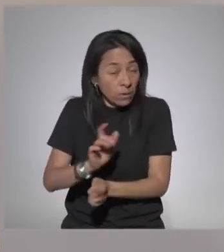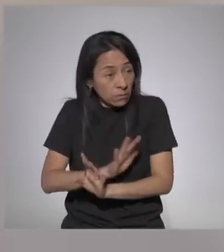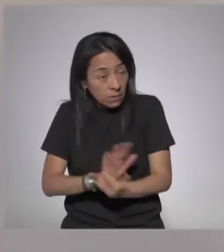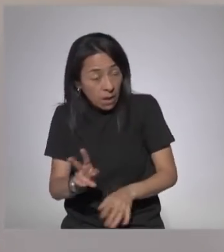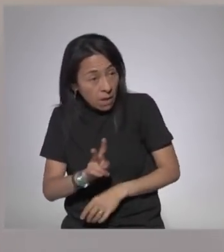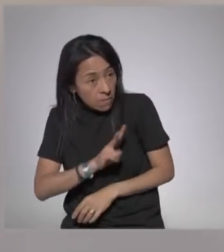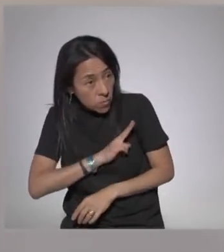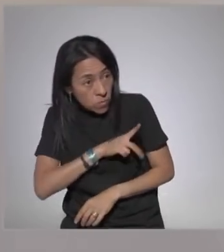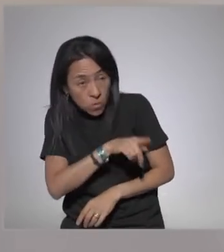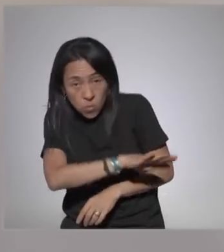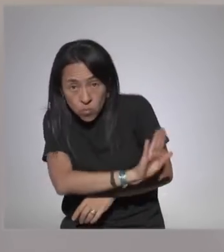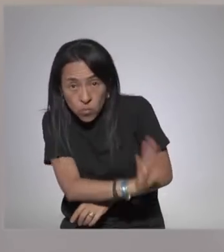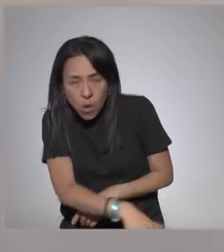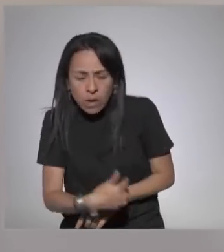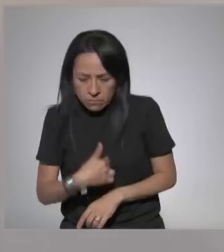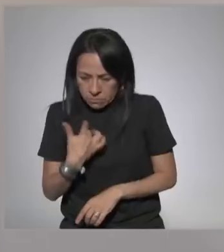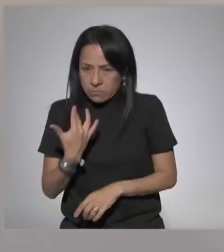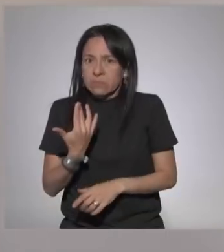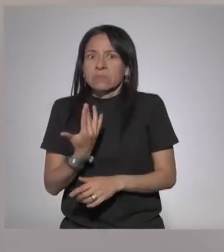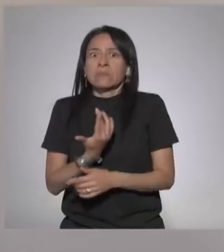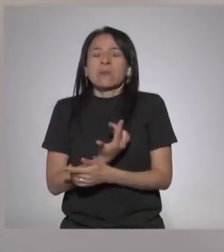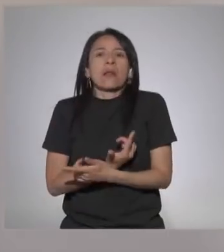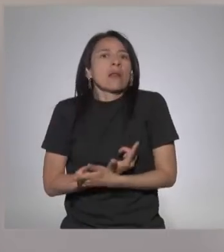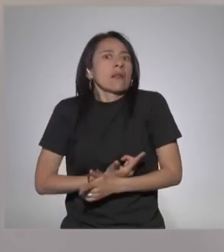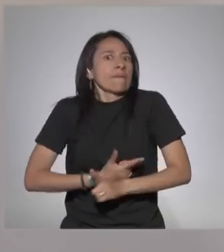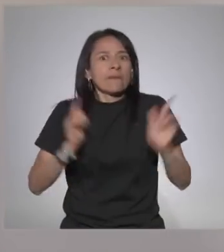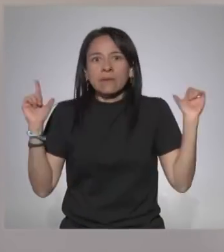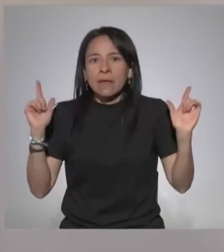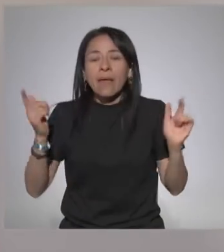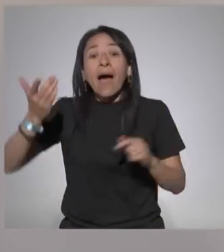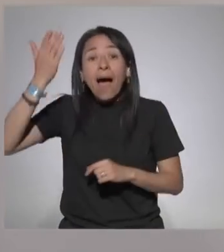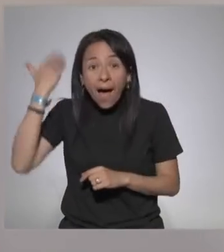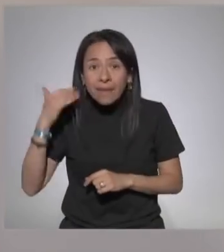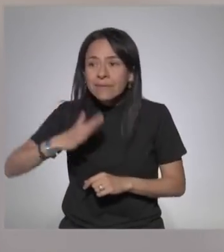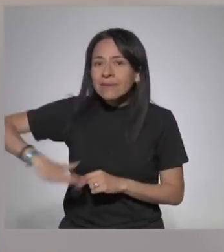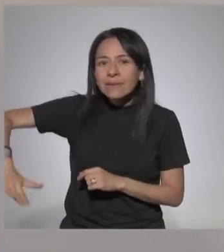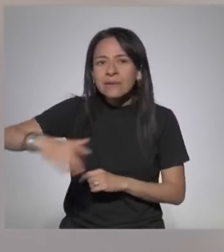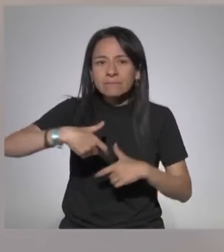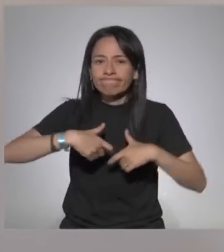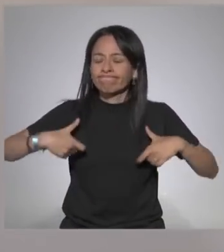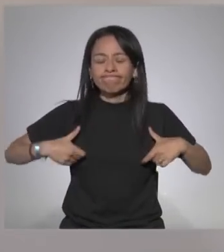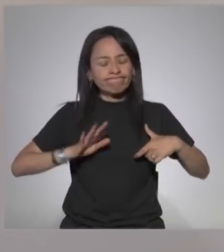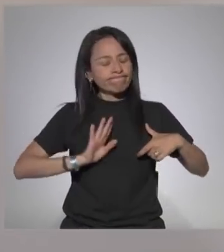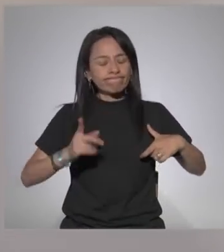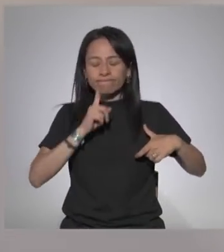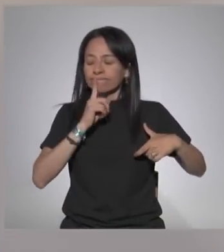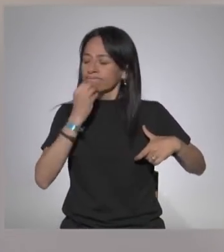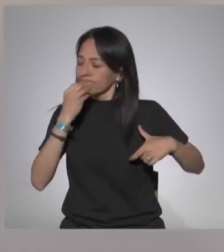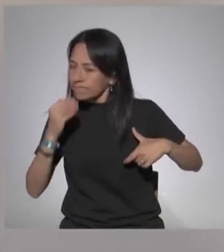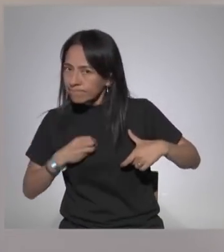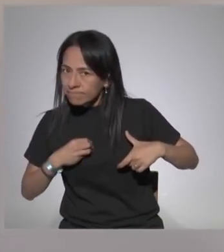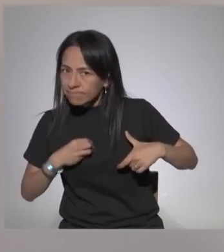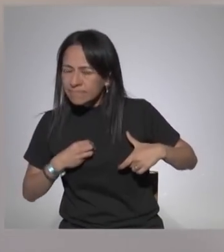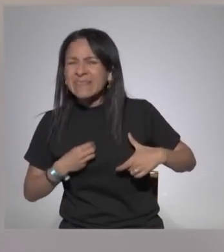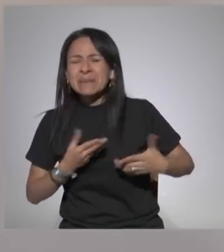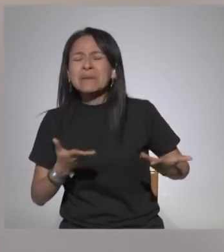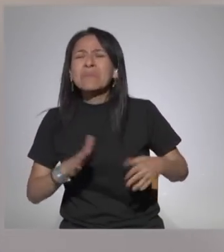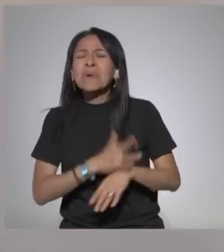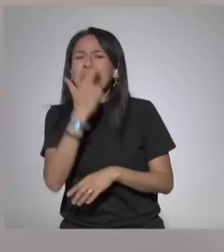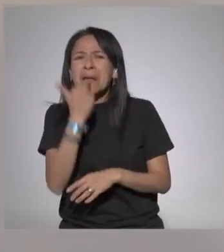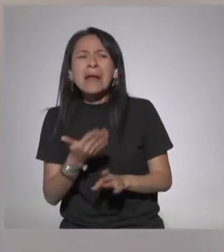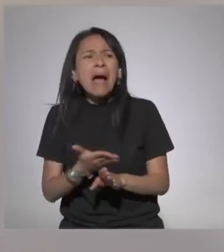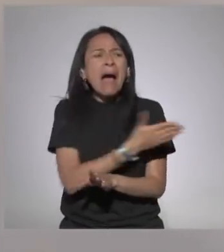de todo eso que la sociedad en algún punto de tu vida te impuso. Ahora, ¿por qué no dejan esas relaciones?